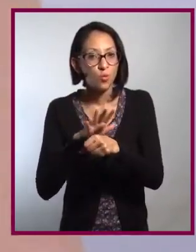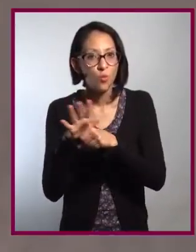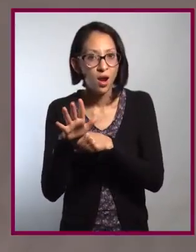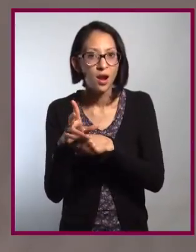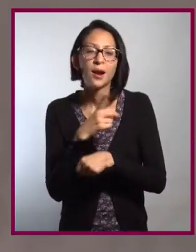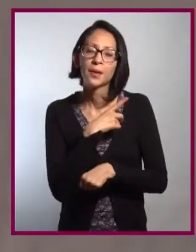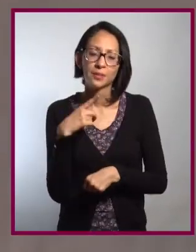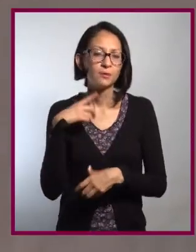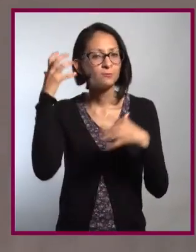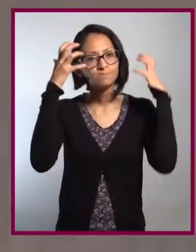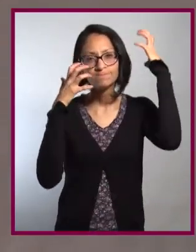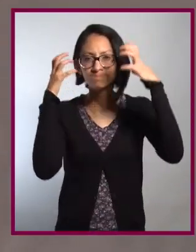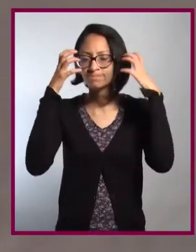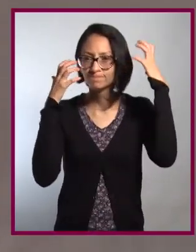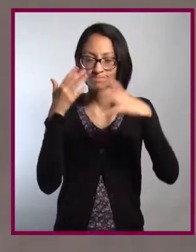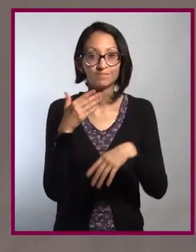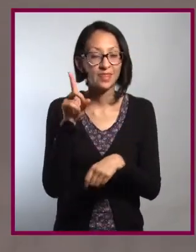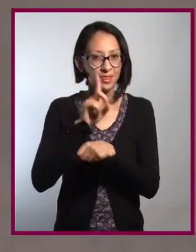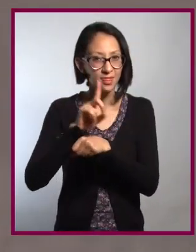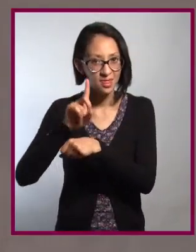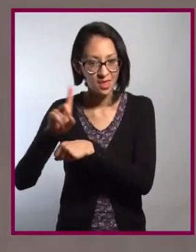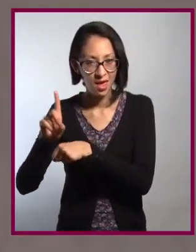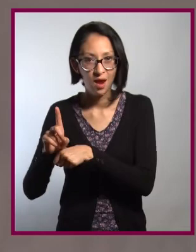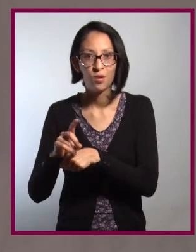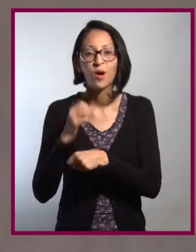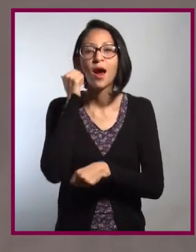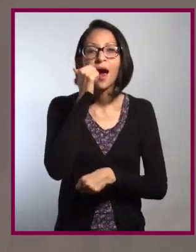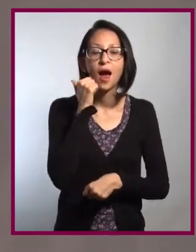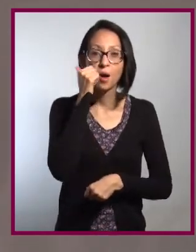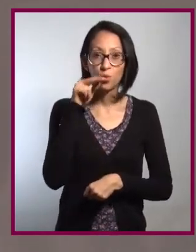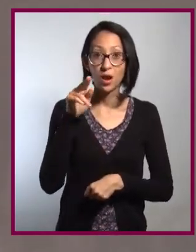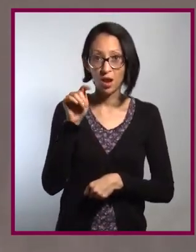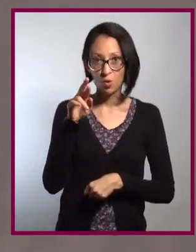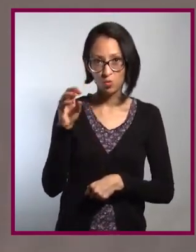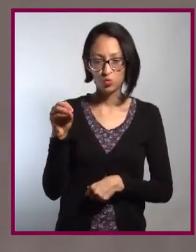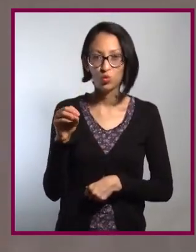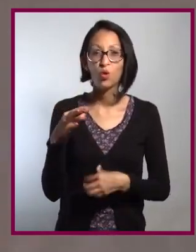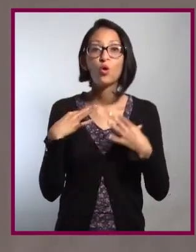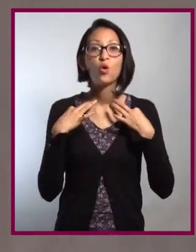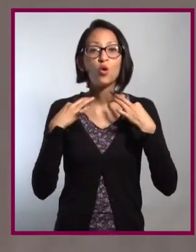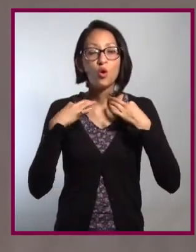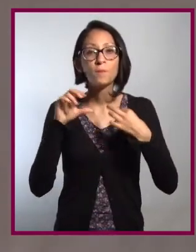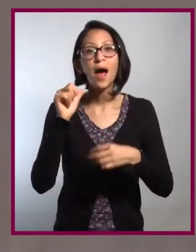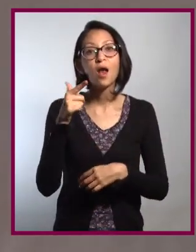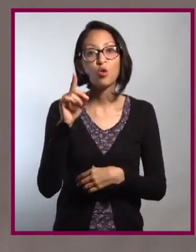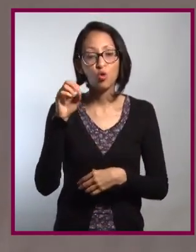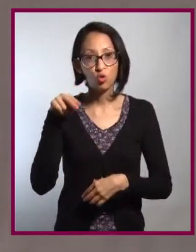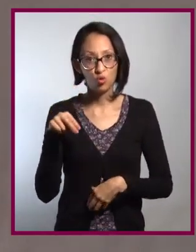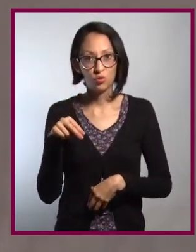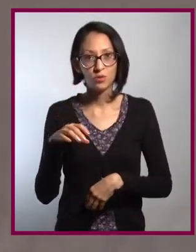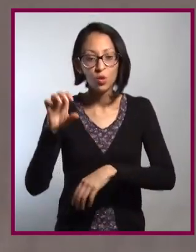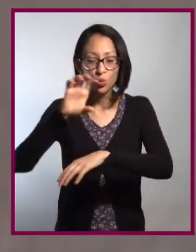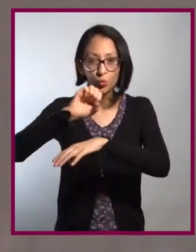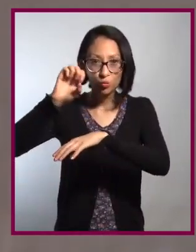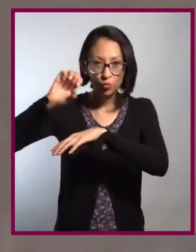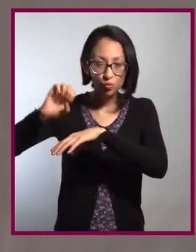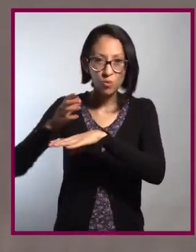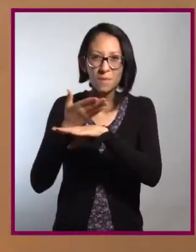diario con jabón neutro, vestir ropa holgada de algodón y aplicar talco en las zonas sensibles de la